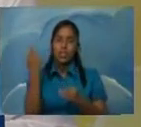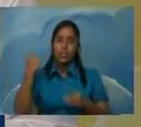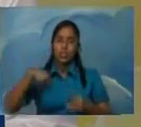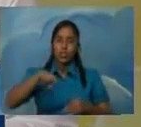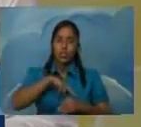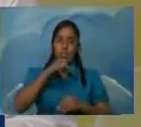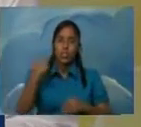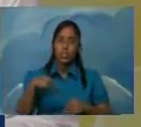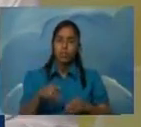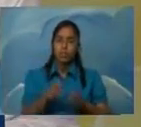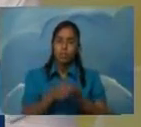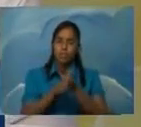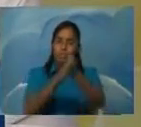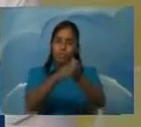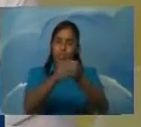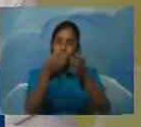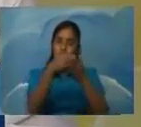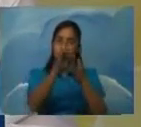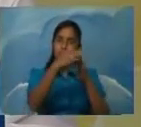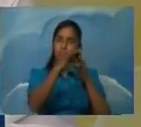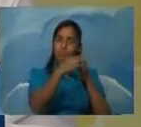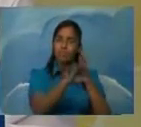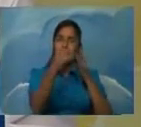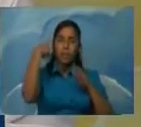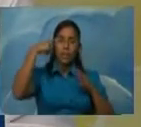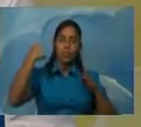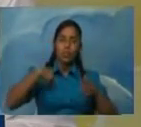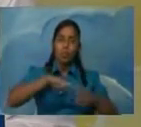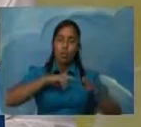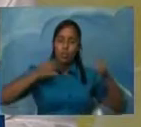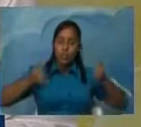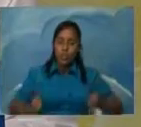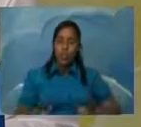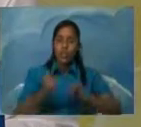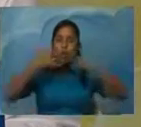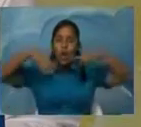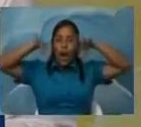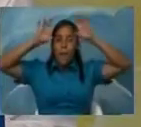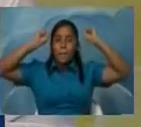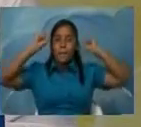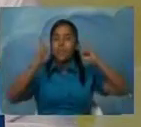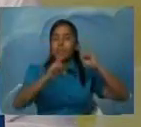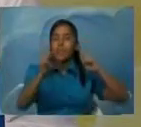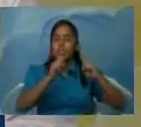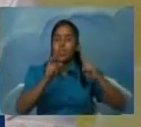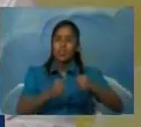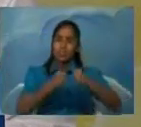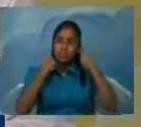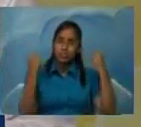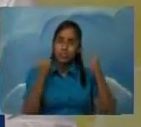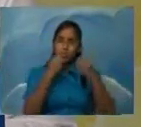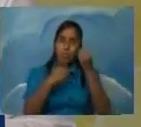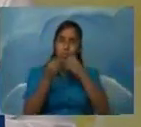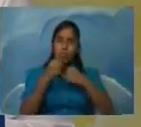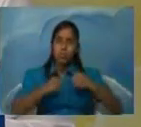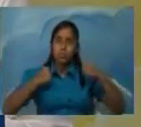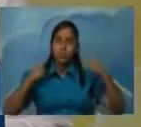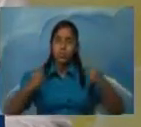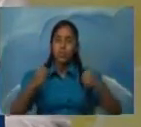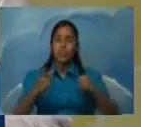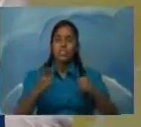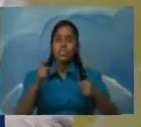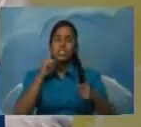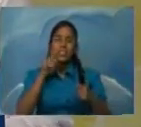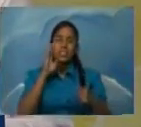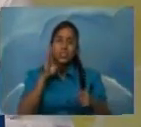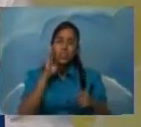las instrucciones para que nuestros hijos también aprendan y que no se leuden, que no se contaminen, que no